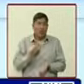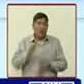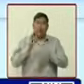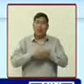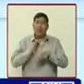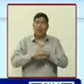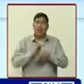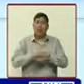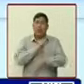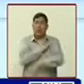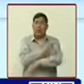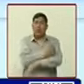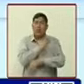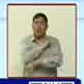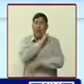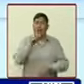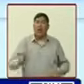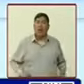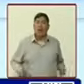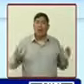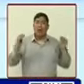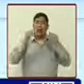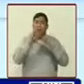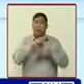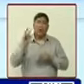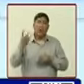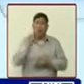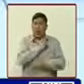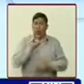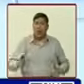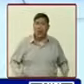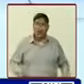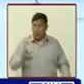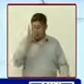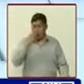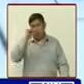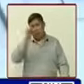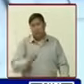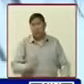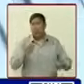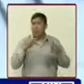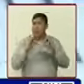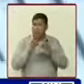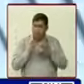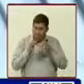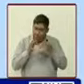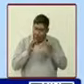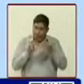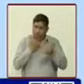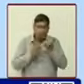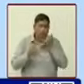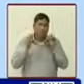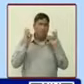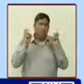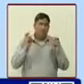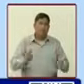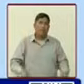hace un llamado a las autoridades de la alcaldía de La Paz y de la subalcaldía Zona Sur de que de una vez se tomen cartas en el